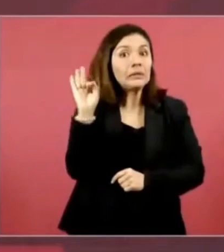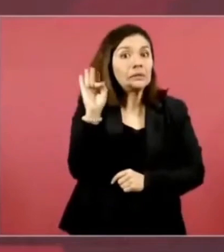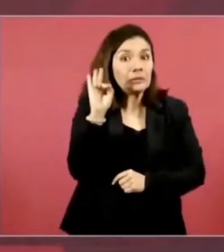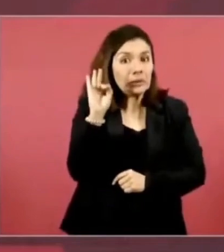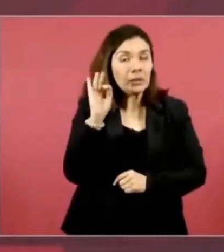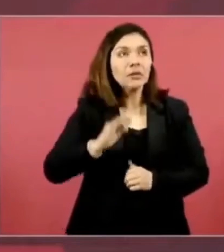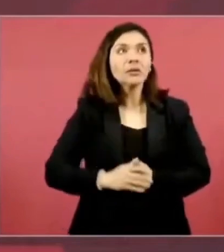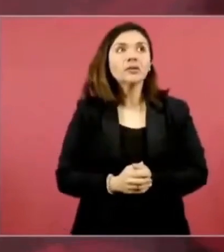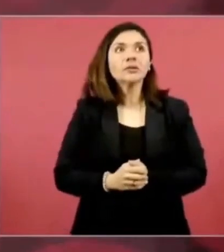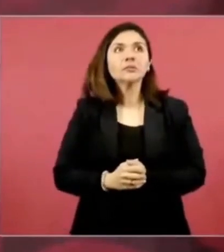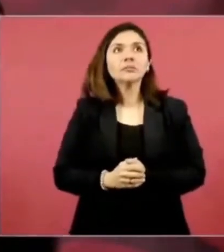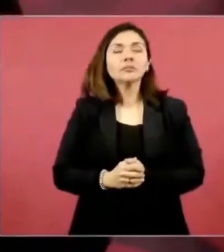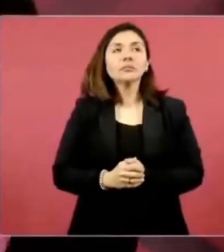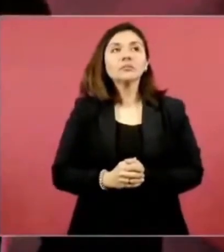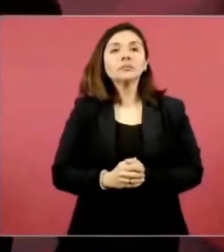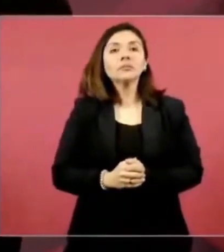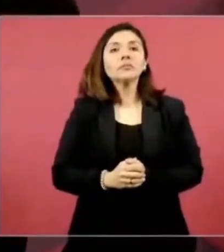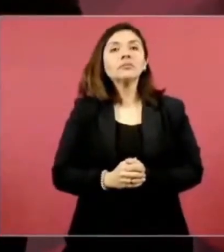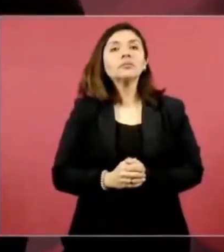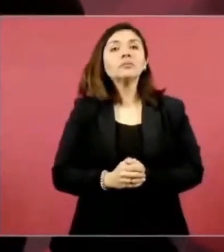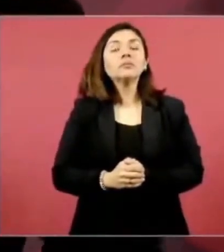de que no